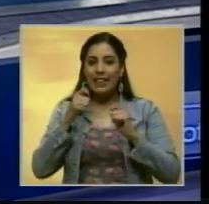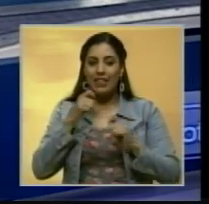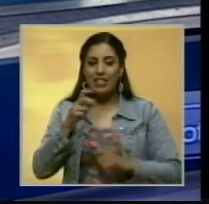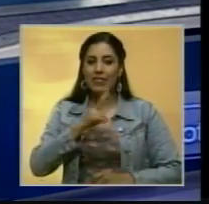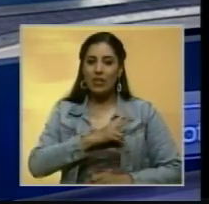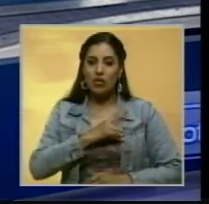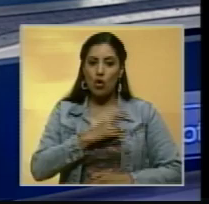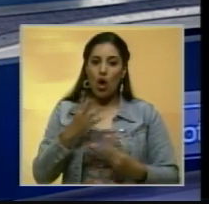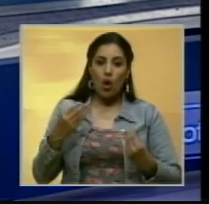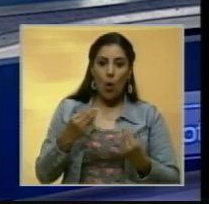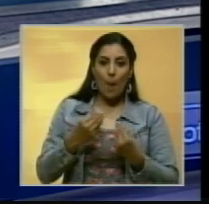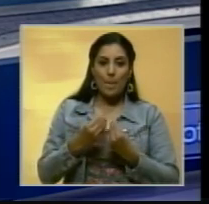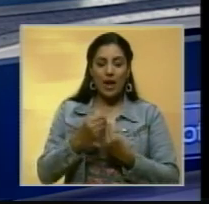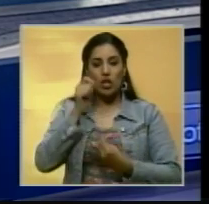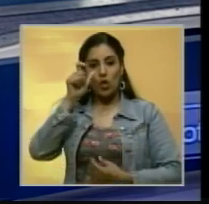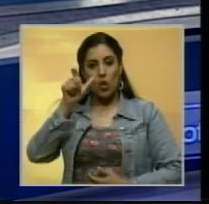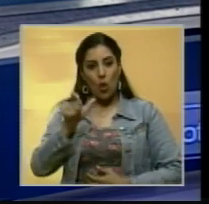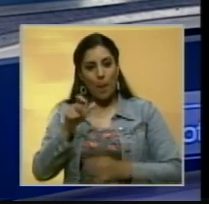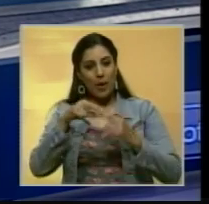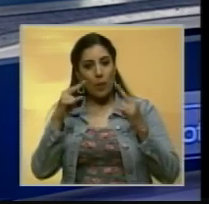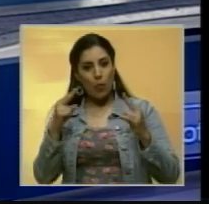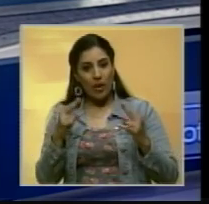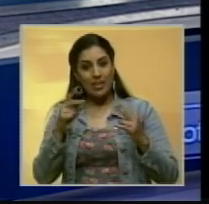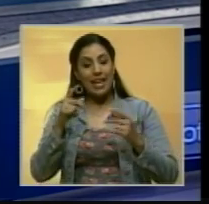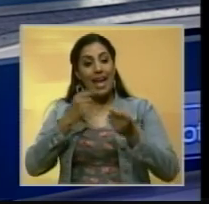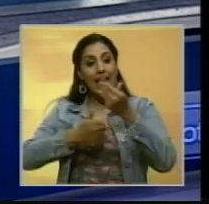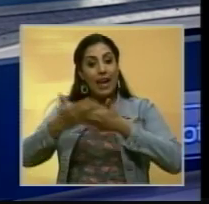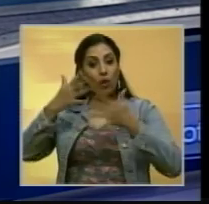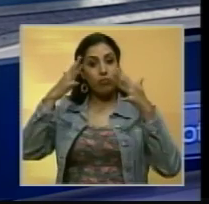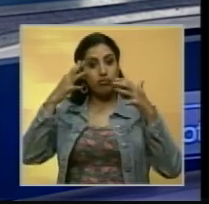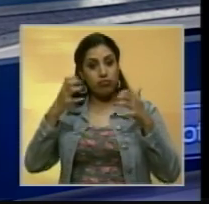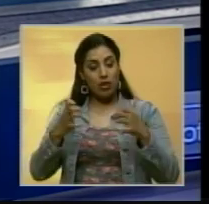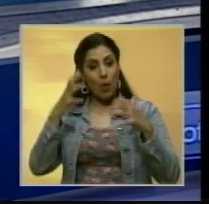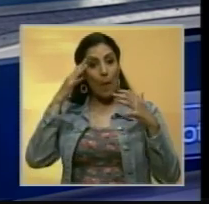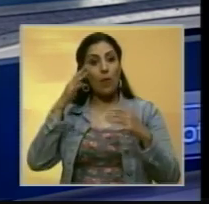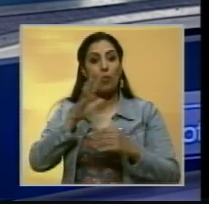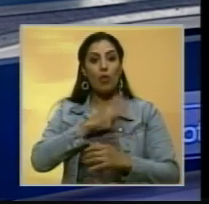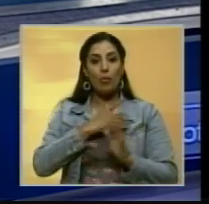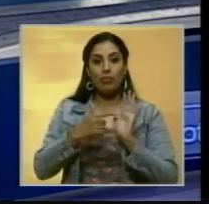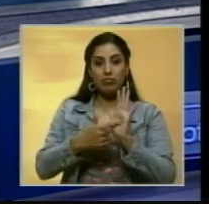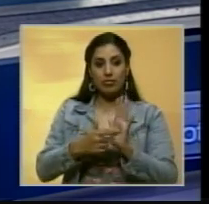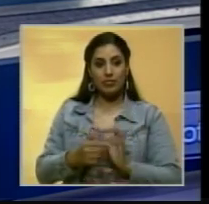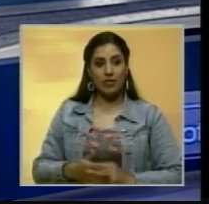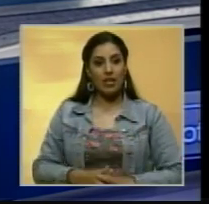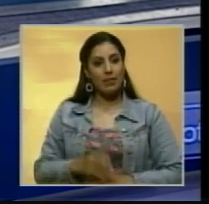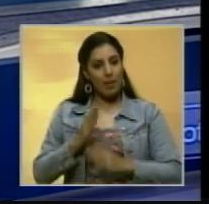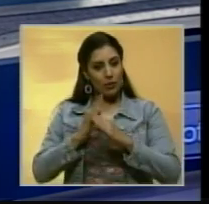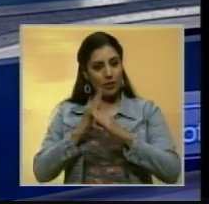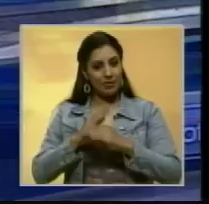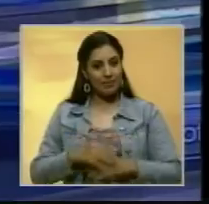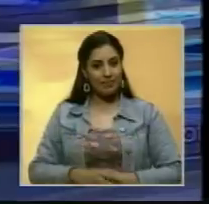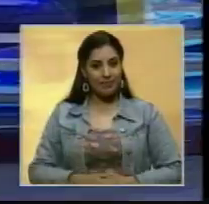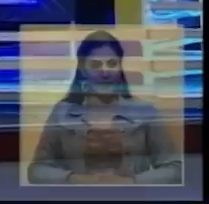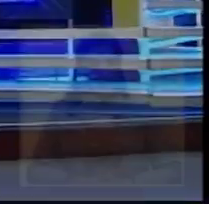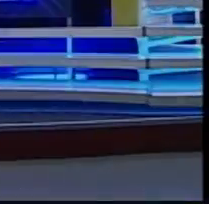Entrevista Venevisión, nos acompaña José Manuel Puente. Él es economista y él es profesor titular del IESA. Venimos.